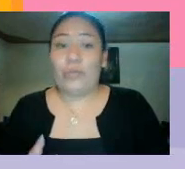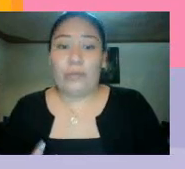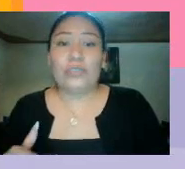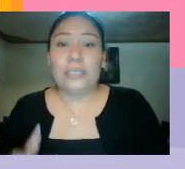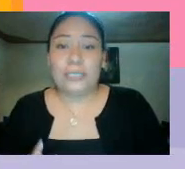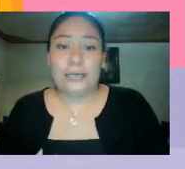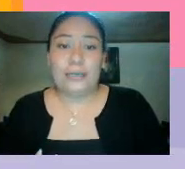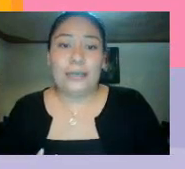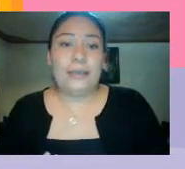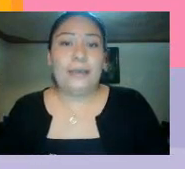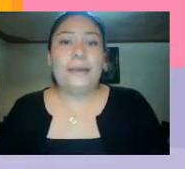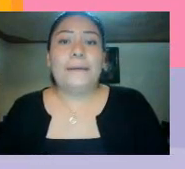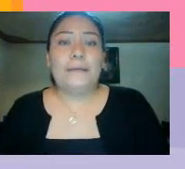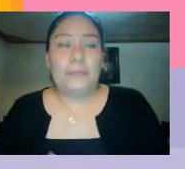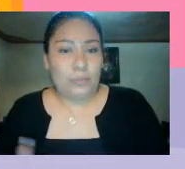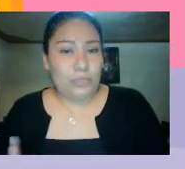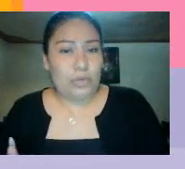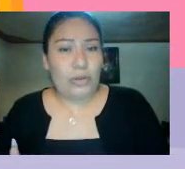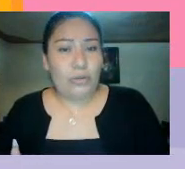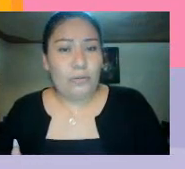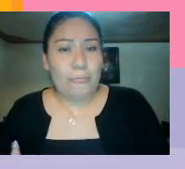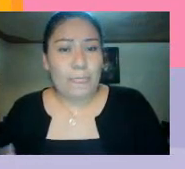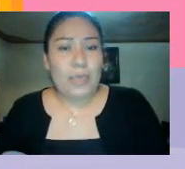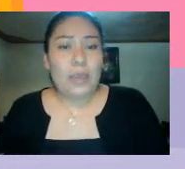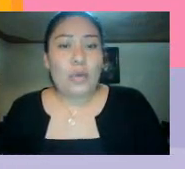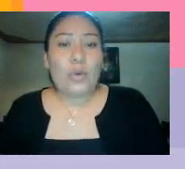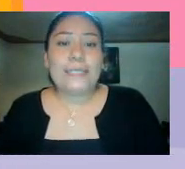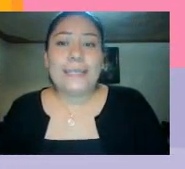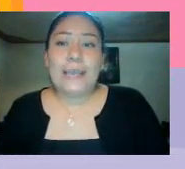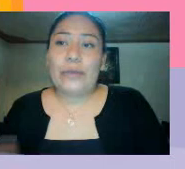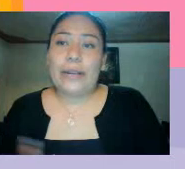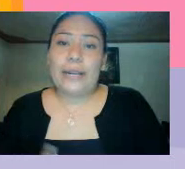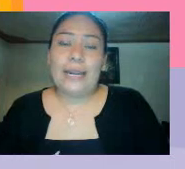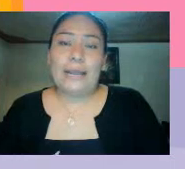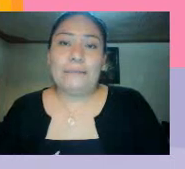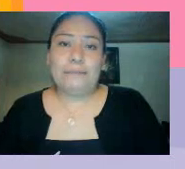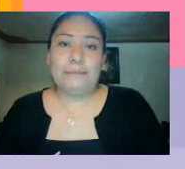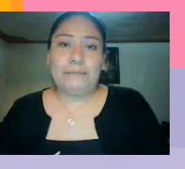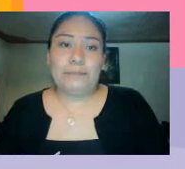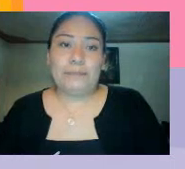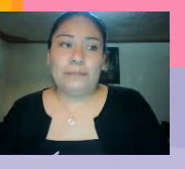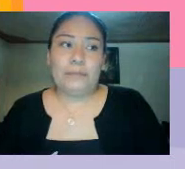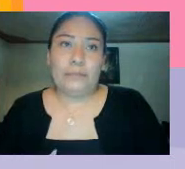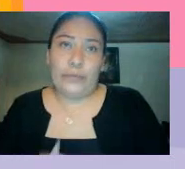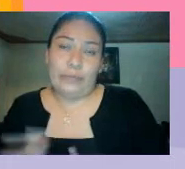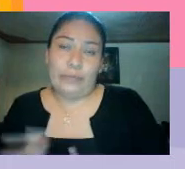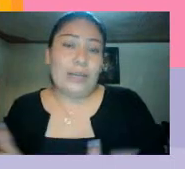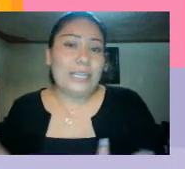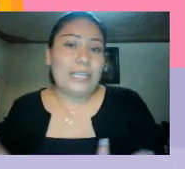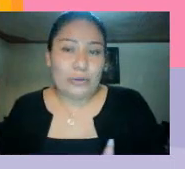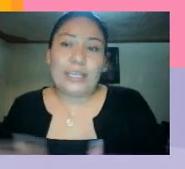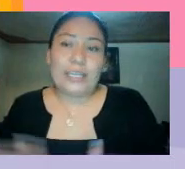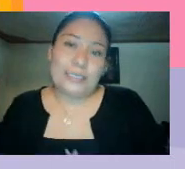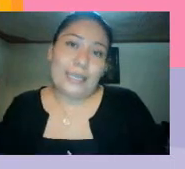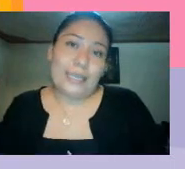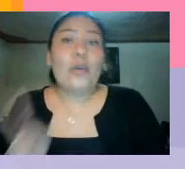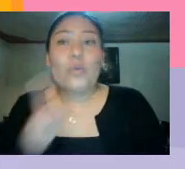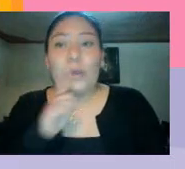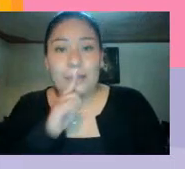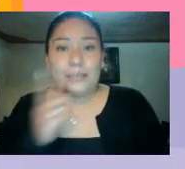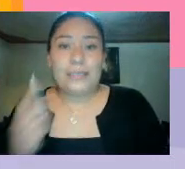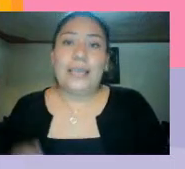no podemos hacer. ¿Estamos de acuerdo? ¿Cuál sería una regla? Por ejemplo, en las bibliotecas